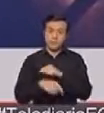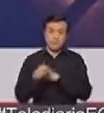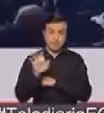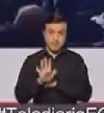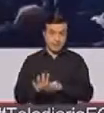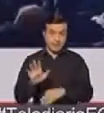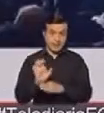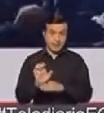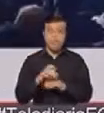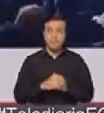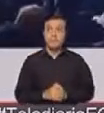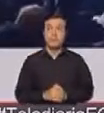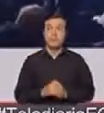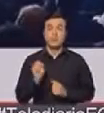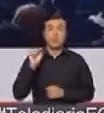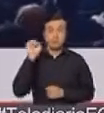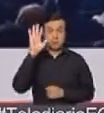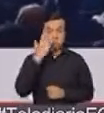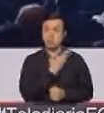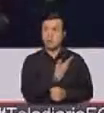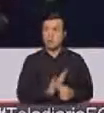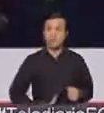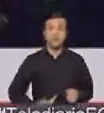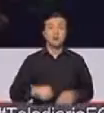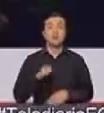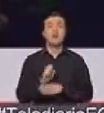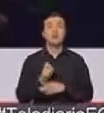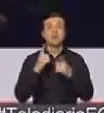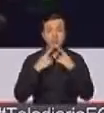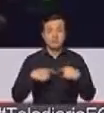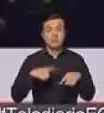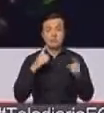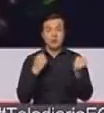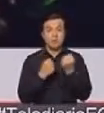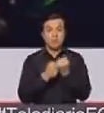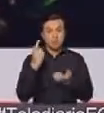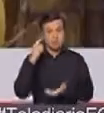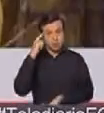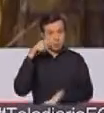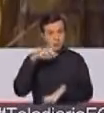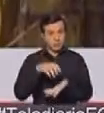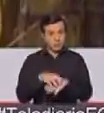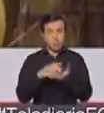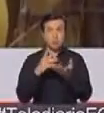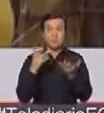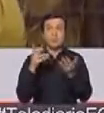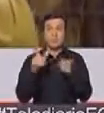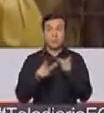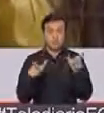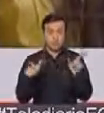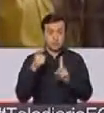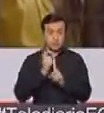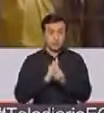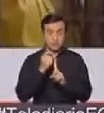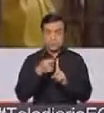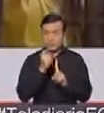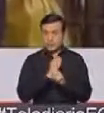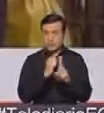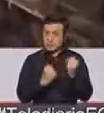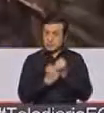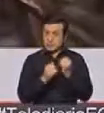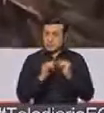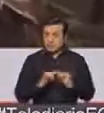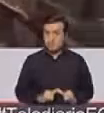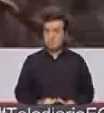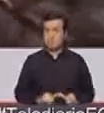Ecuador. A través de un video, el presidente de la República reiteró el apoyo del gobierno para que el sector bananero continúe fortaleciéndose,